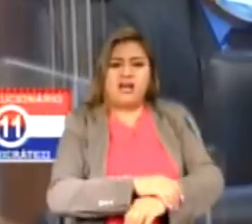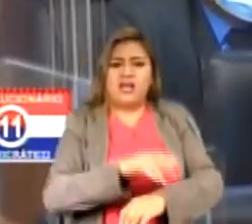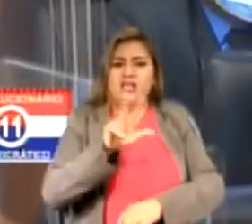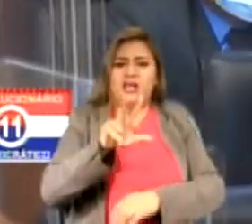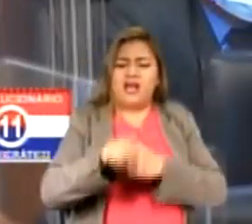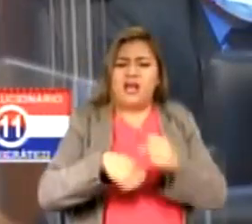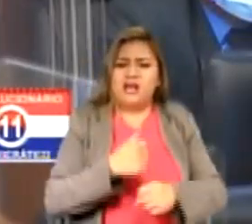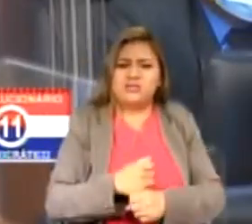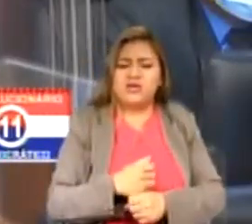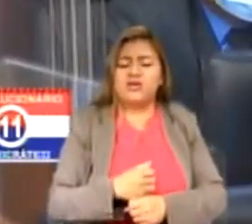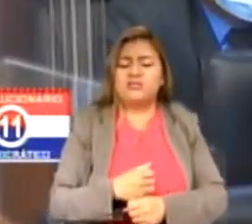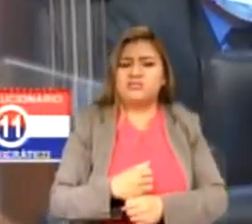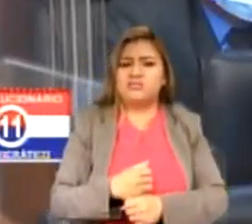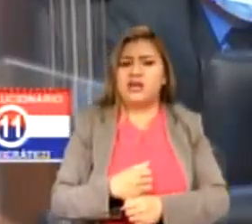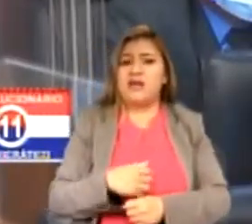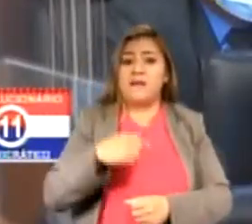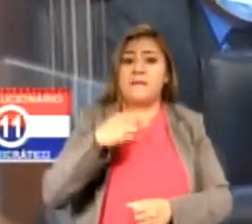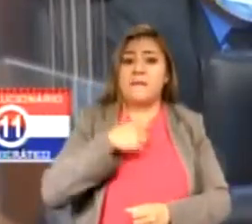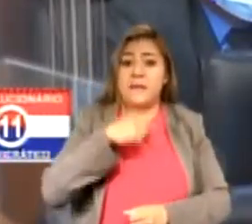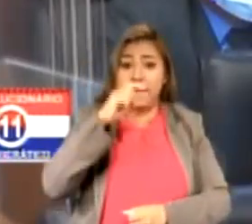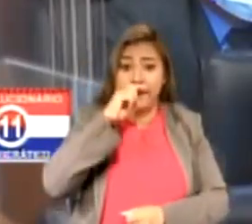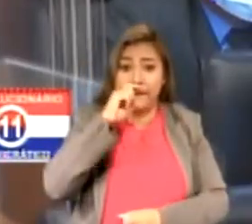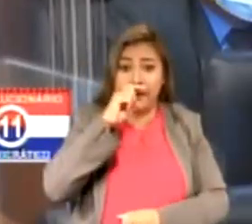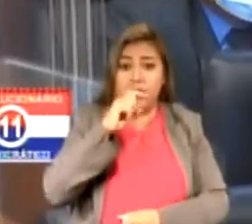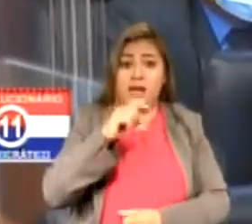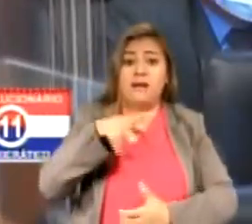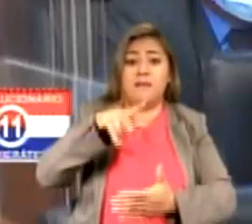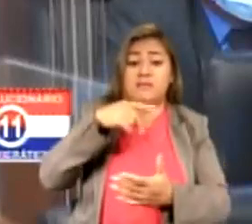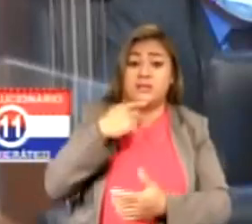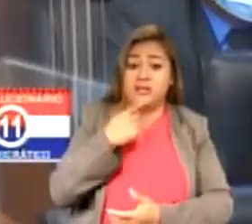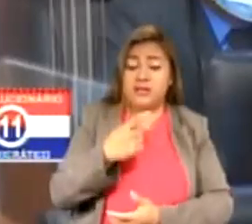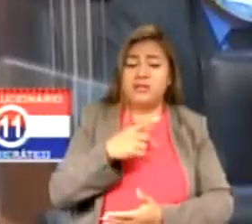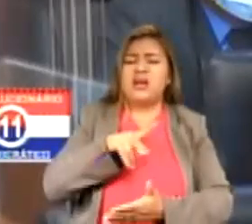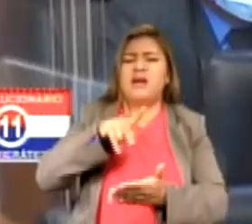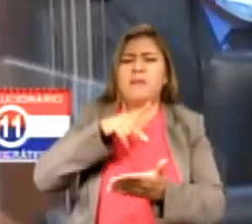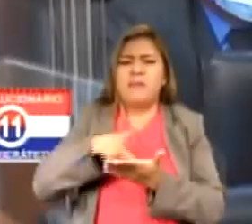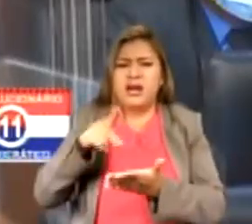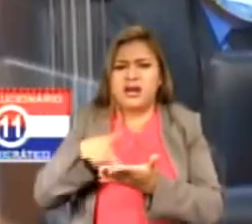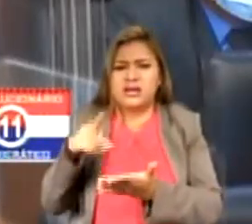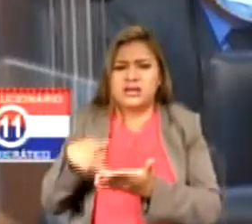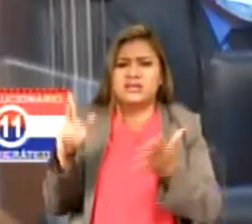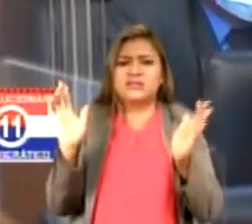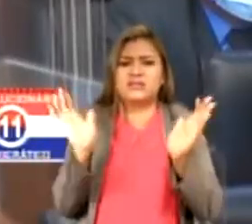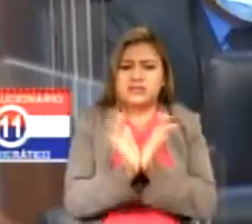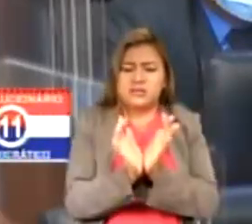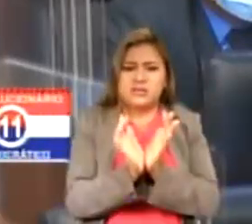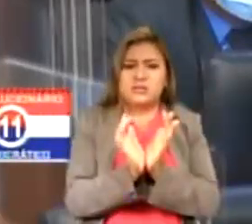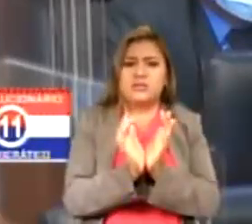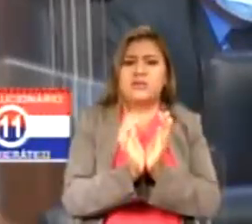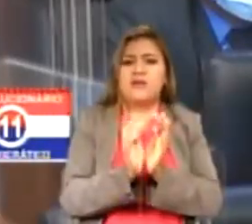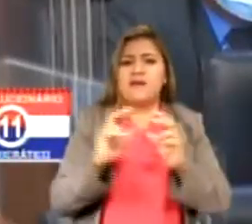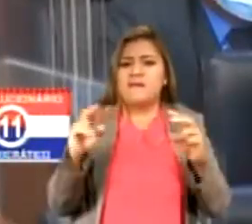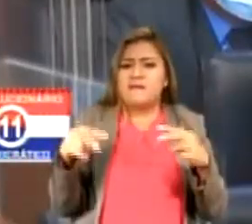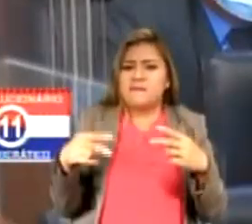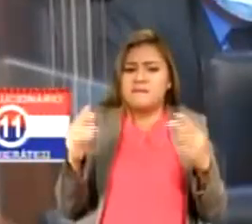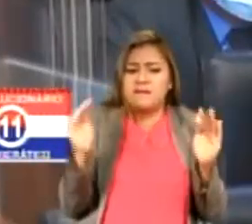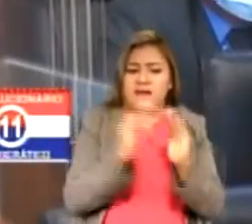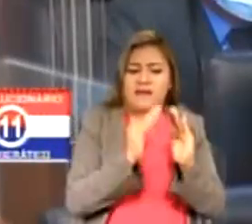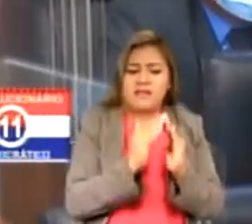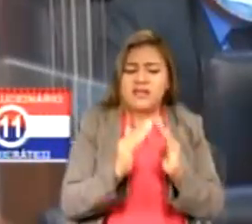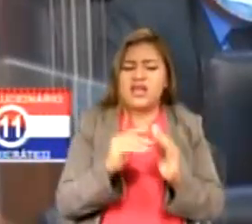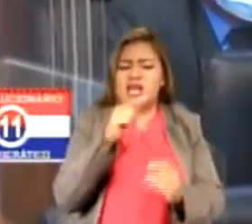señor padre que pagaron seguros sobre viviendas inexistentes, que también quiso